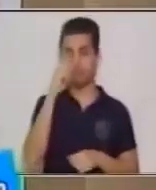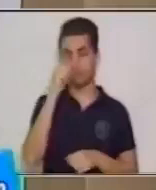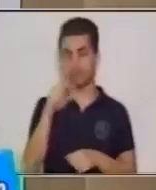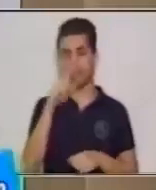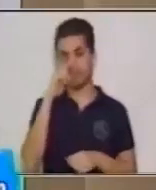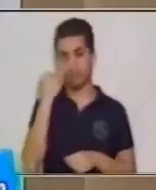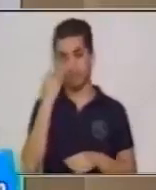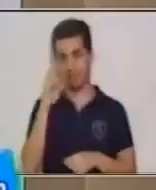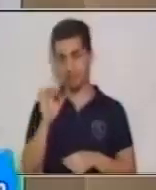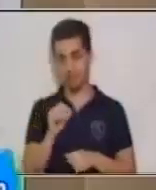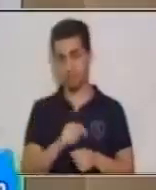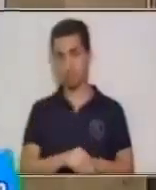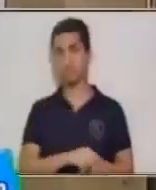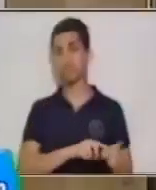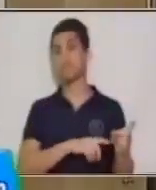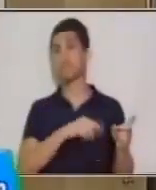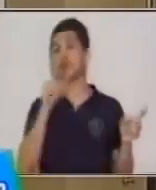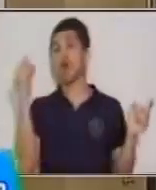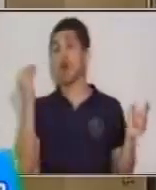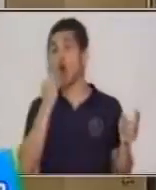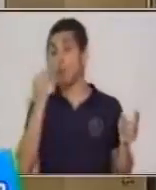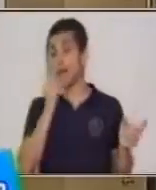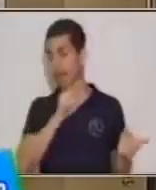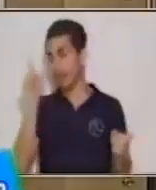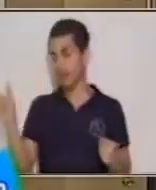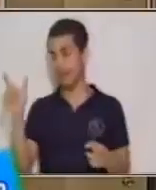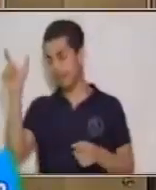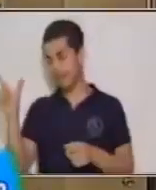Comer. Eso es un verbo.